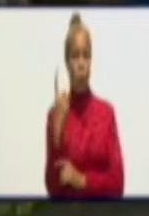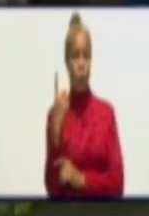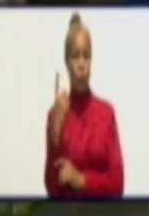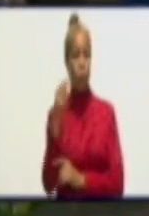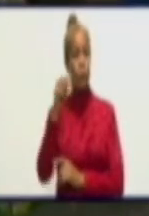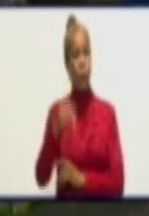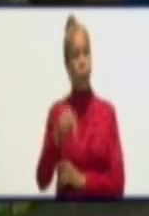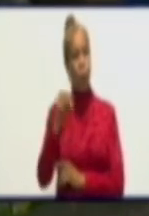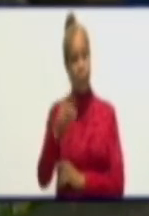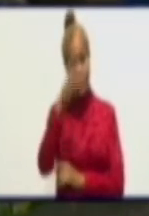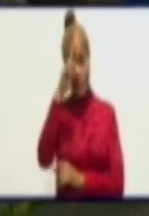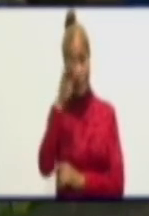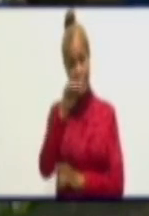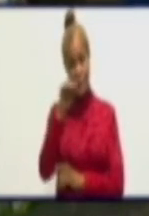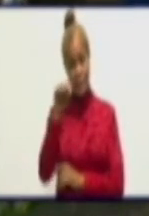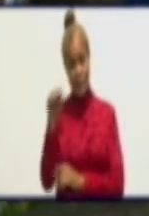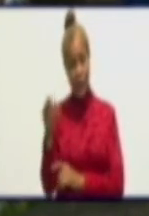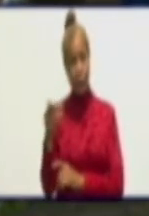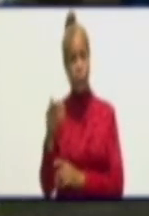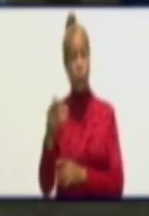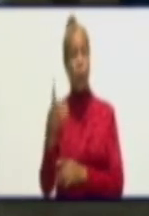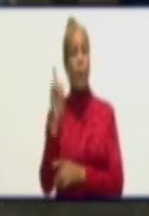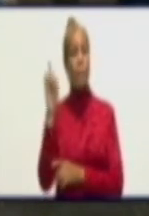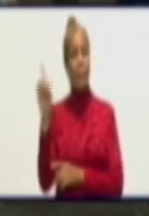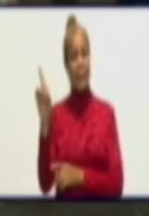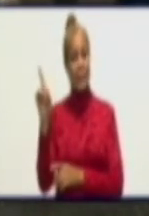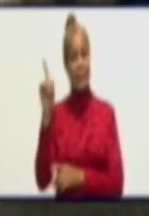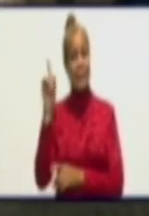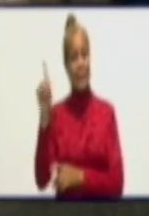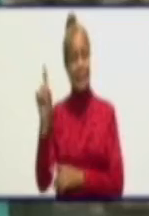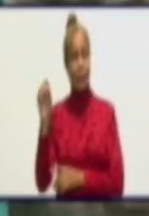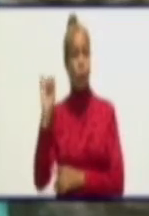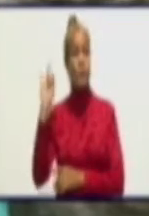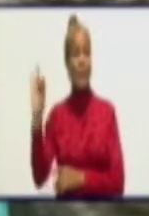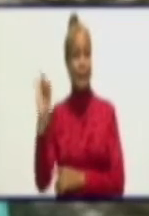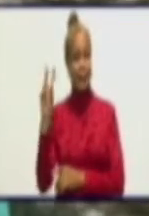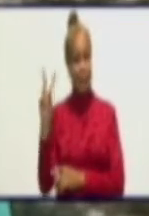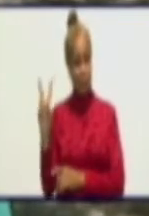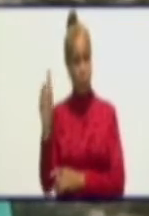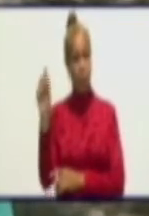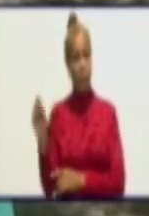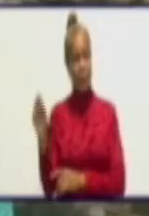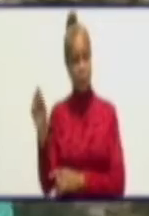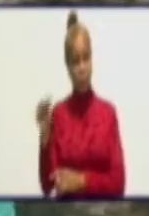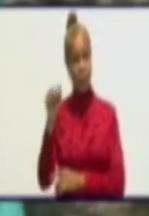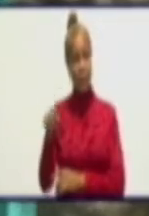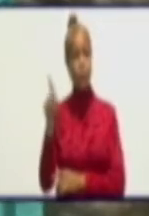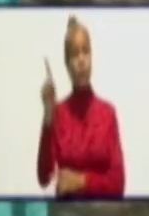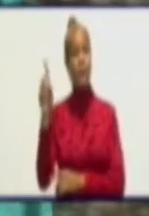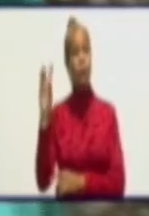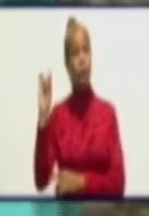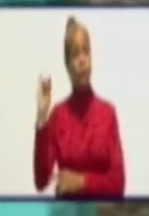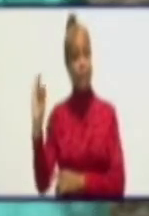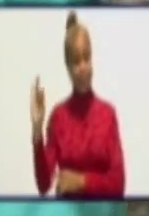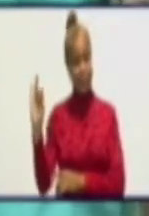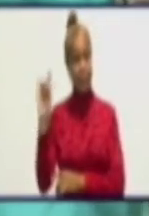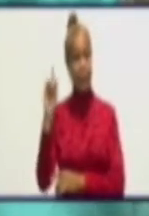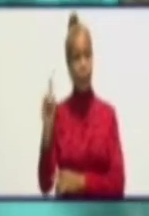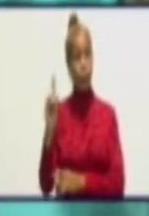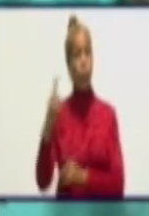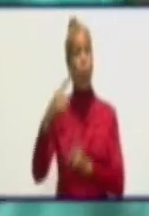Hoy permanecen ingresados en la provincia 1.162 pacientes, de ellos 161 son activos dentro de la